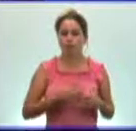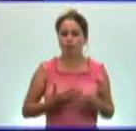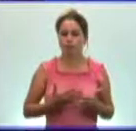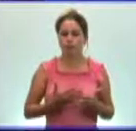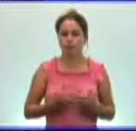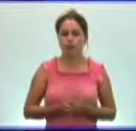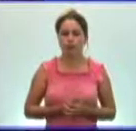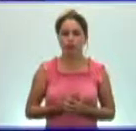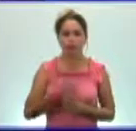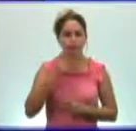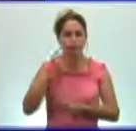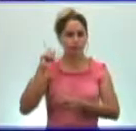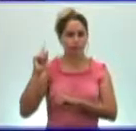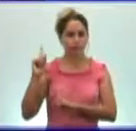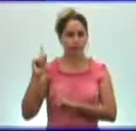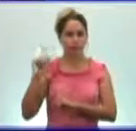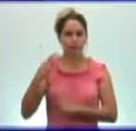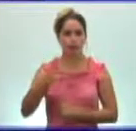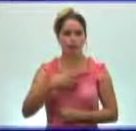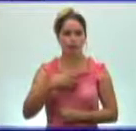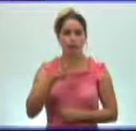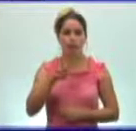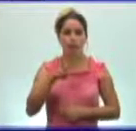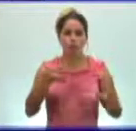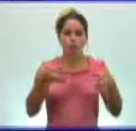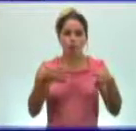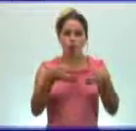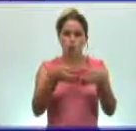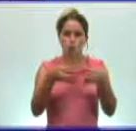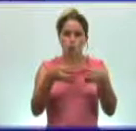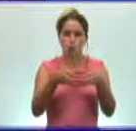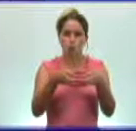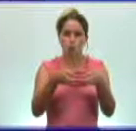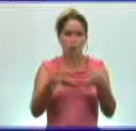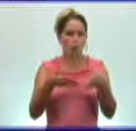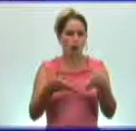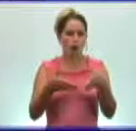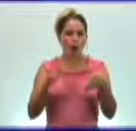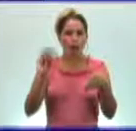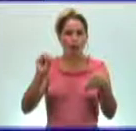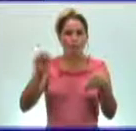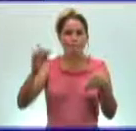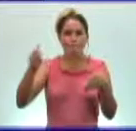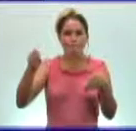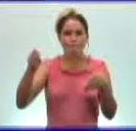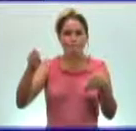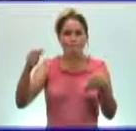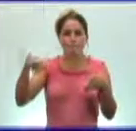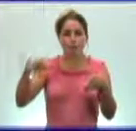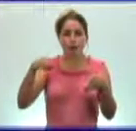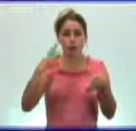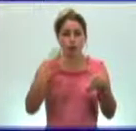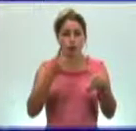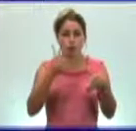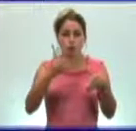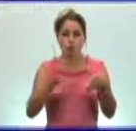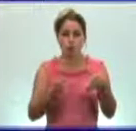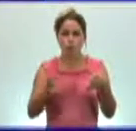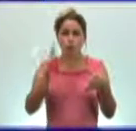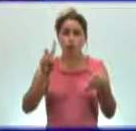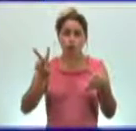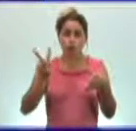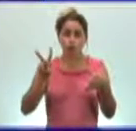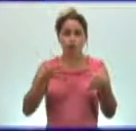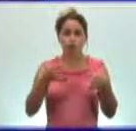tenemos en el segundo grupo el magnesio con su número atómico 12 y en el grupo 16 o grupo